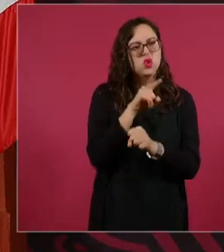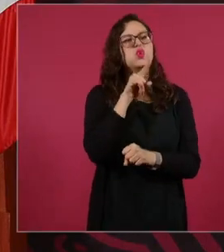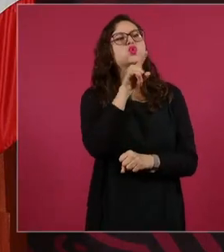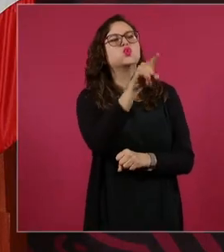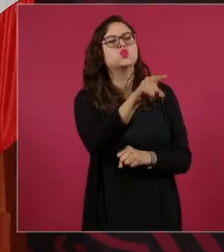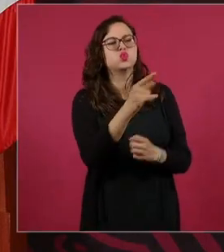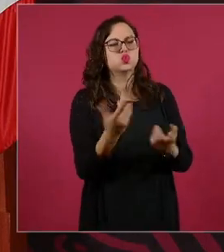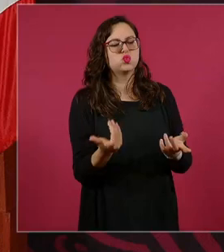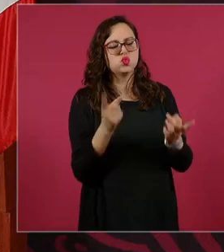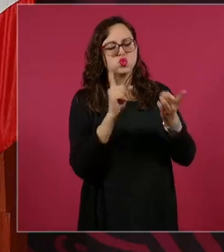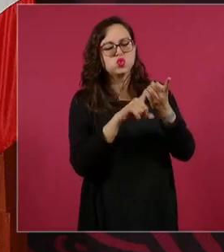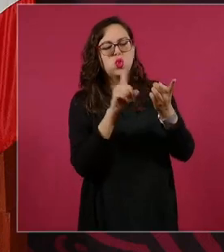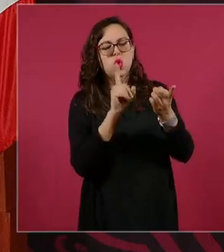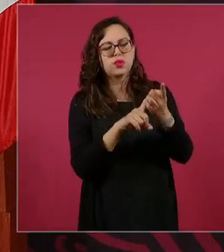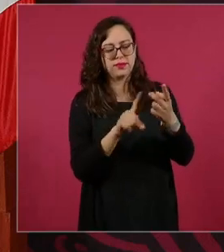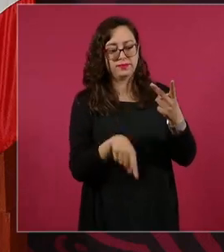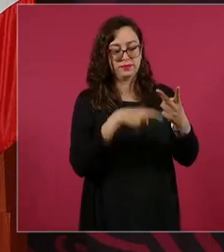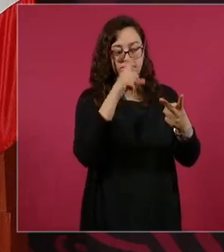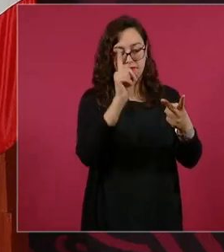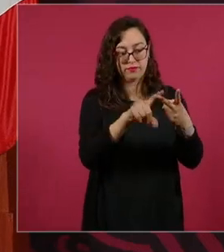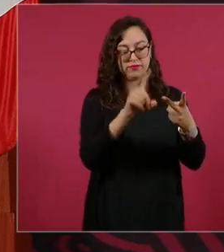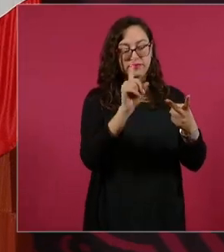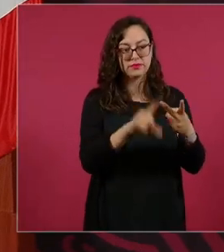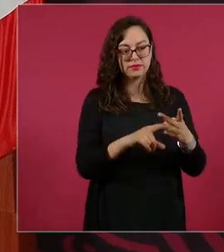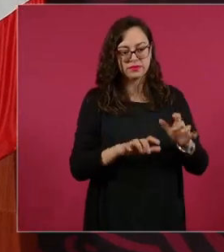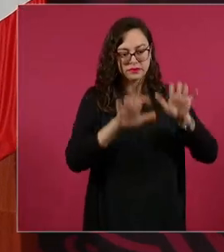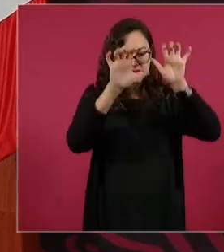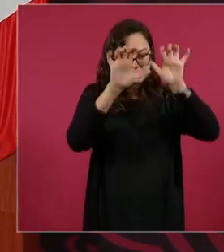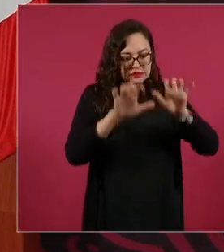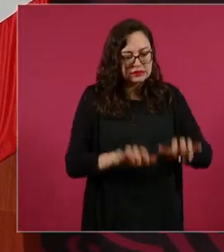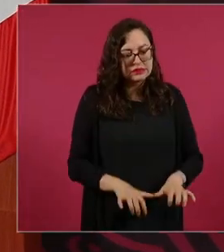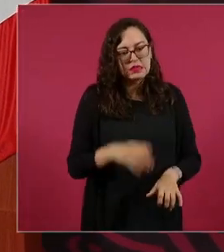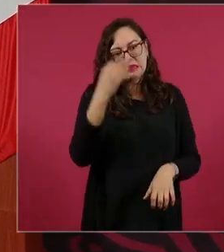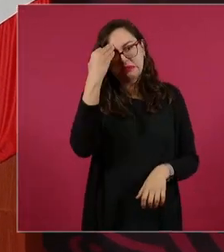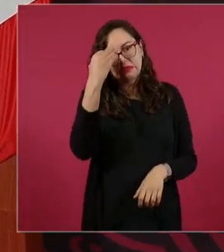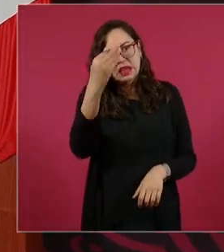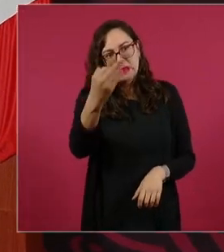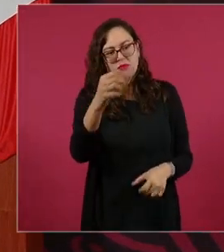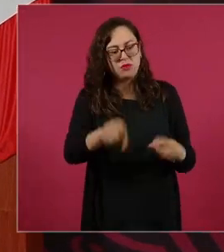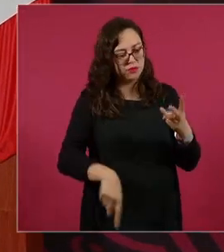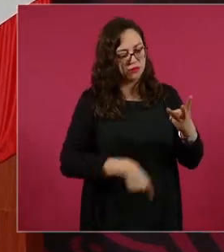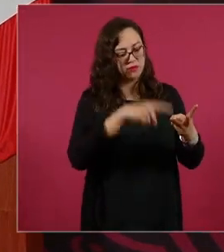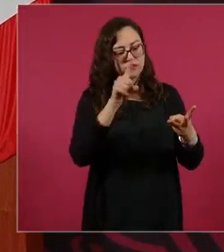¿Cuánto tiempo te llevó escribirlo? ¿Cuánto te pagan?